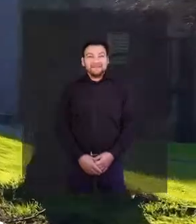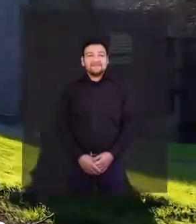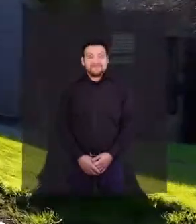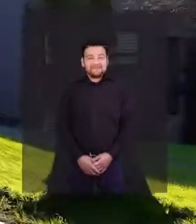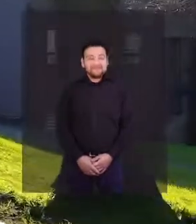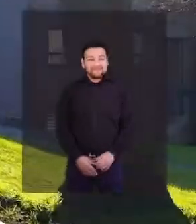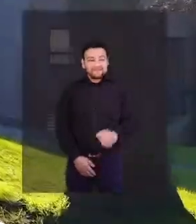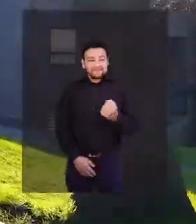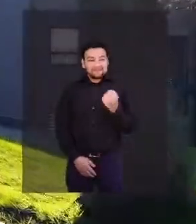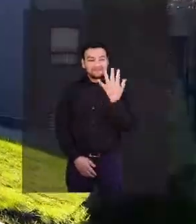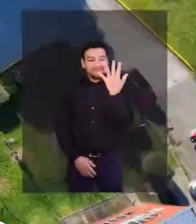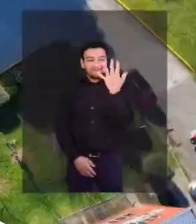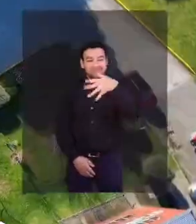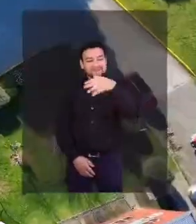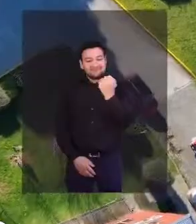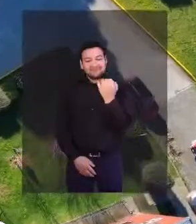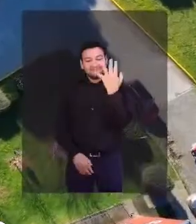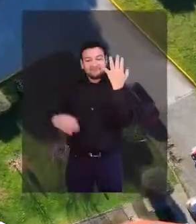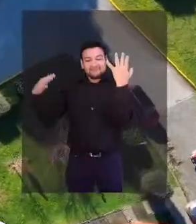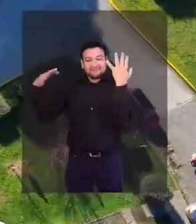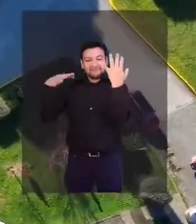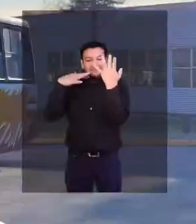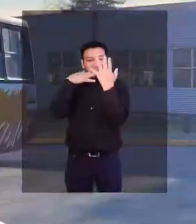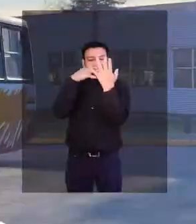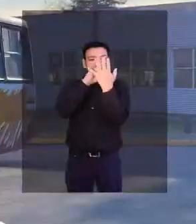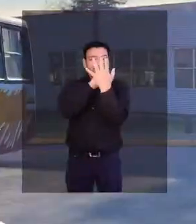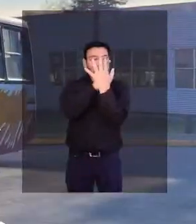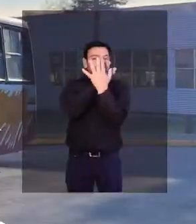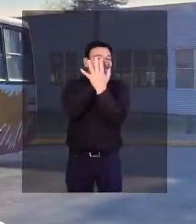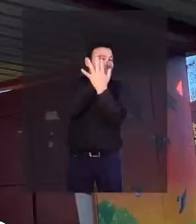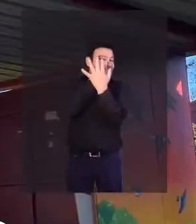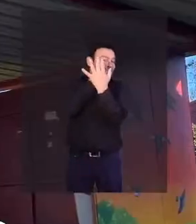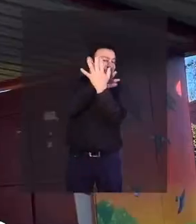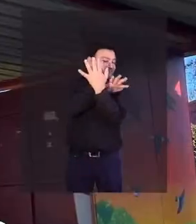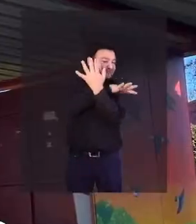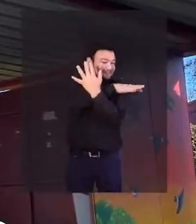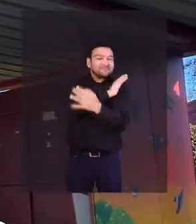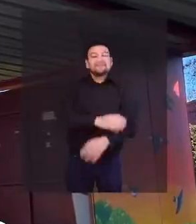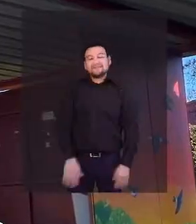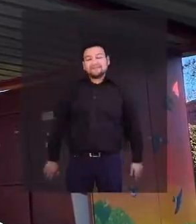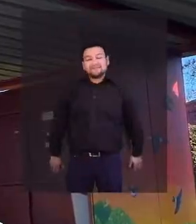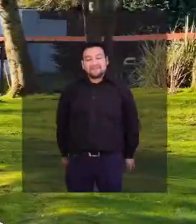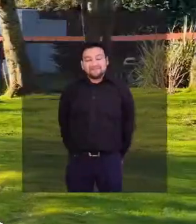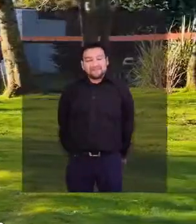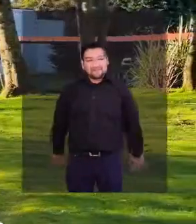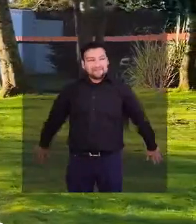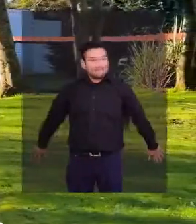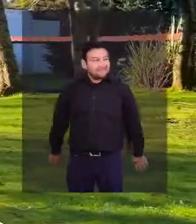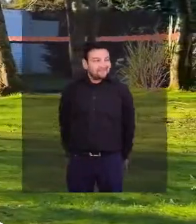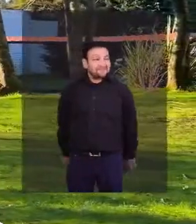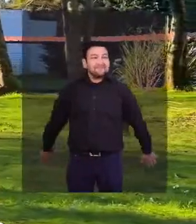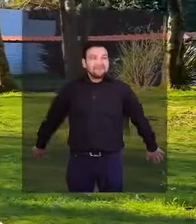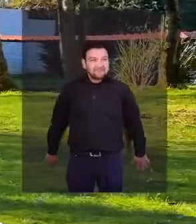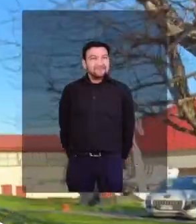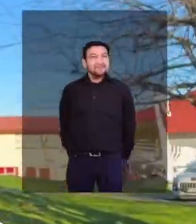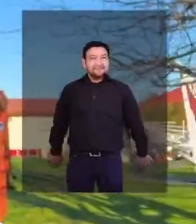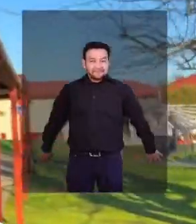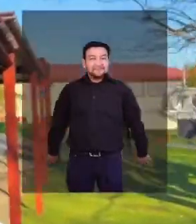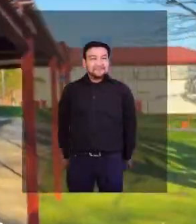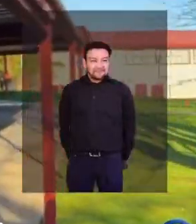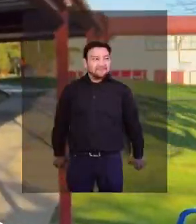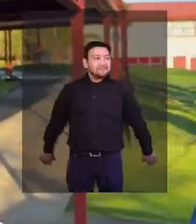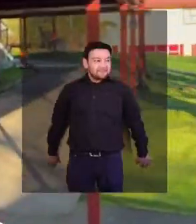aulas fomentamos la pasión y la excelencia, cultivando habilidades y talentos. Lideramos en investigación